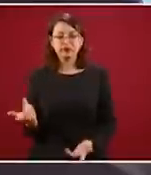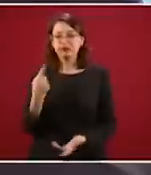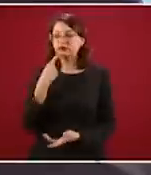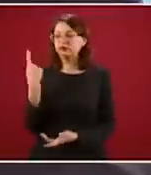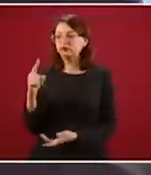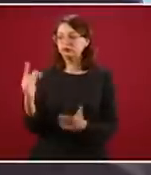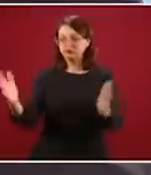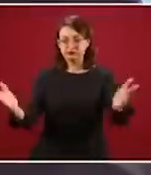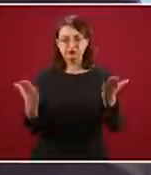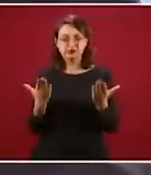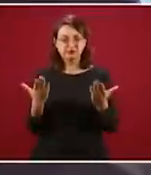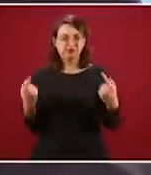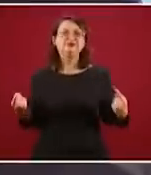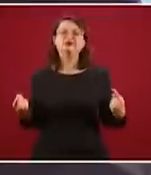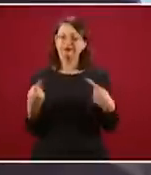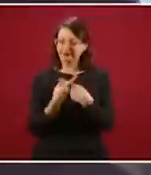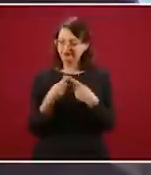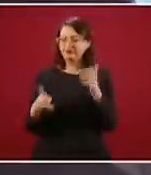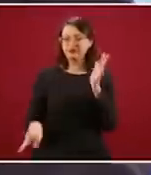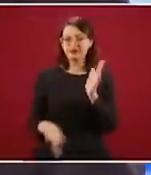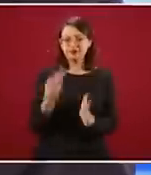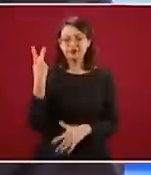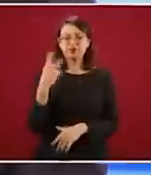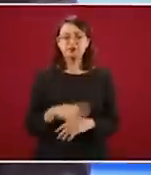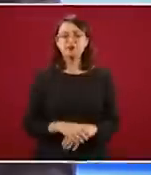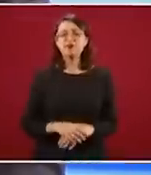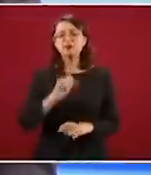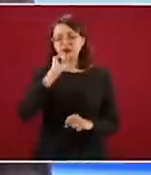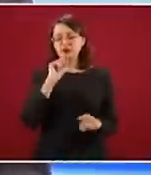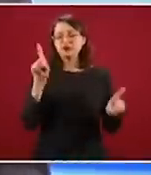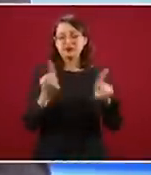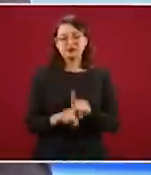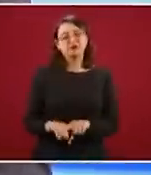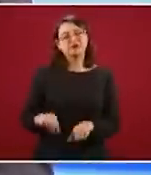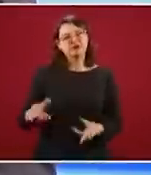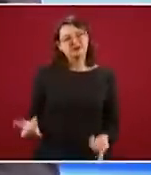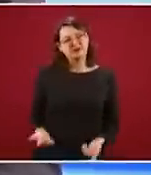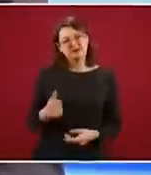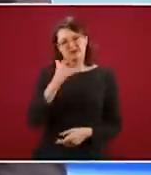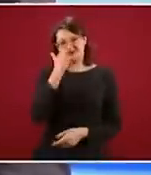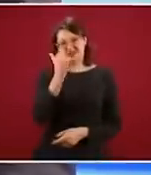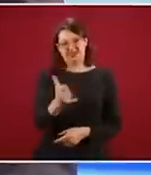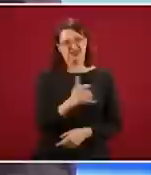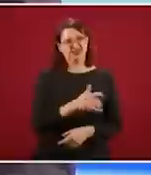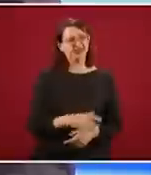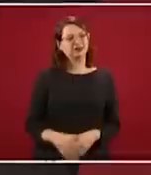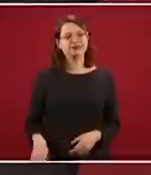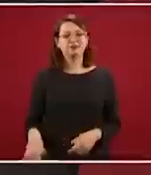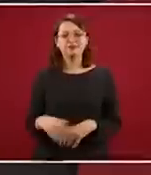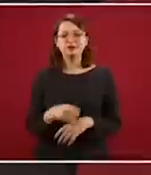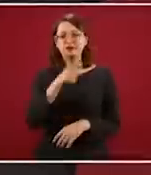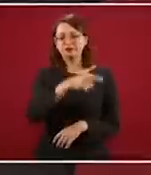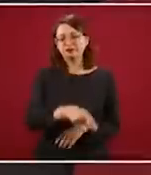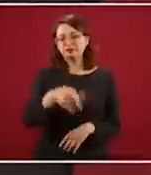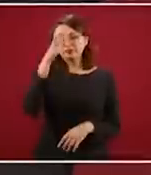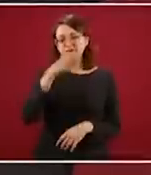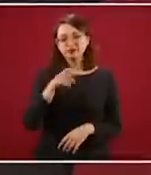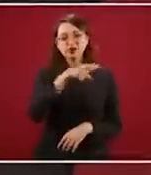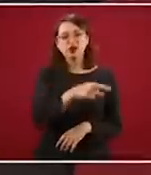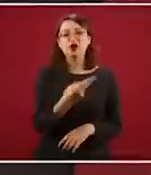delito. Y un caso que llama la atención por lo exagerado es Coahuila. Coahuila hablan